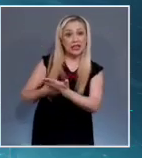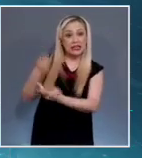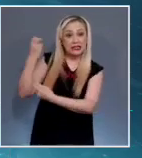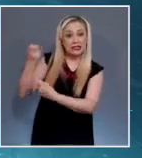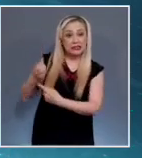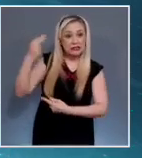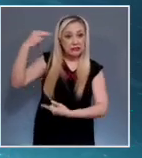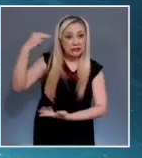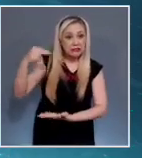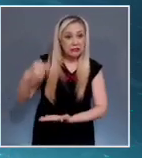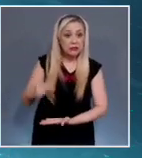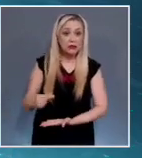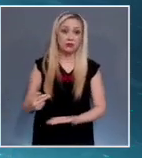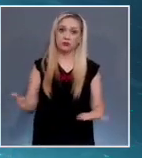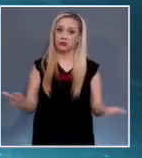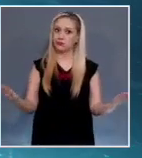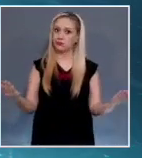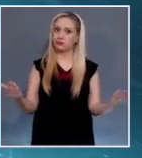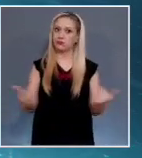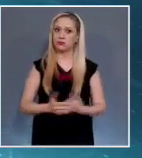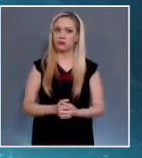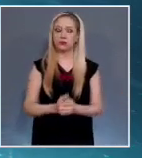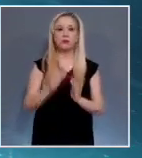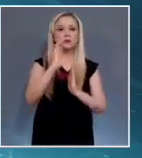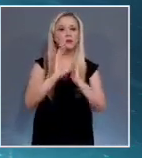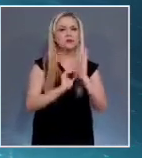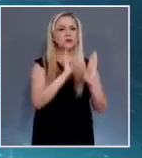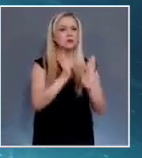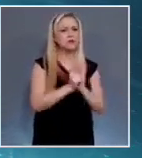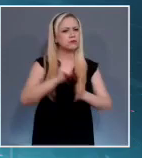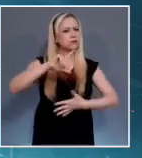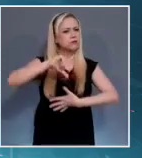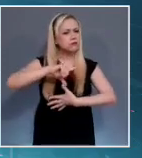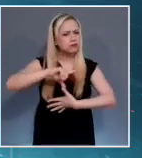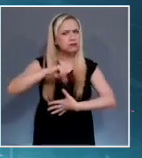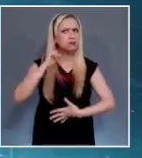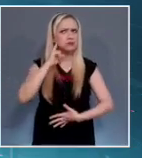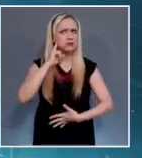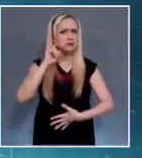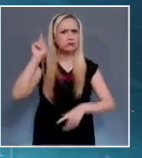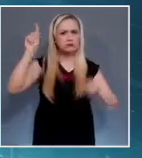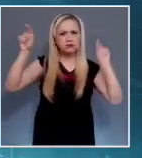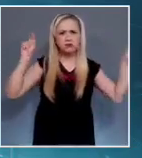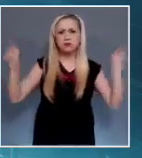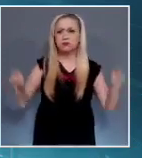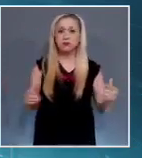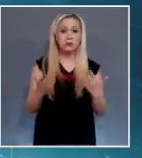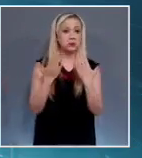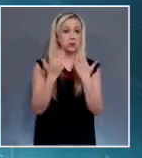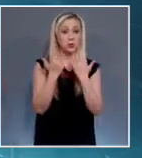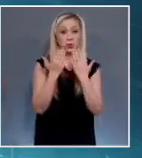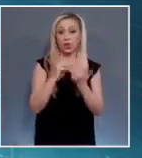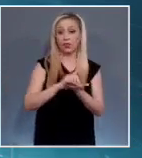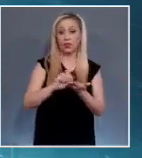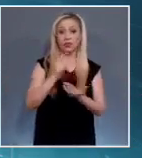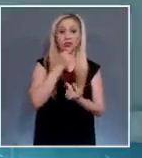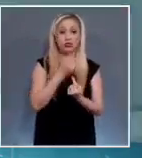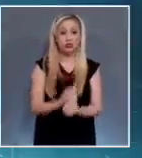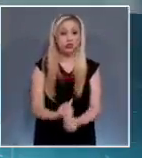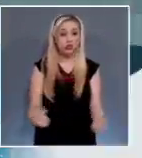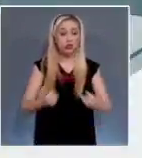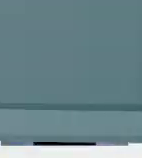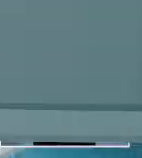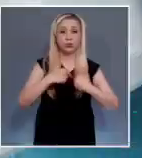Las constituciones de América Latina no contemplan la protección de los derechos de la infancia y la adolescencia.